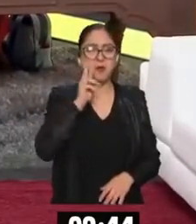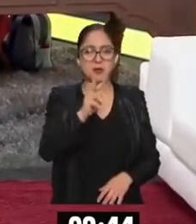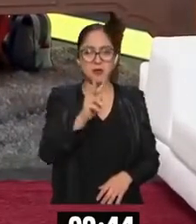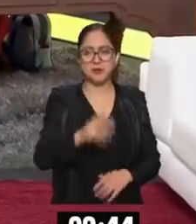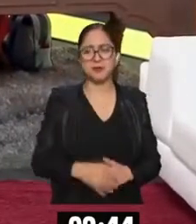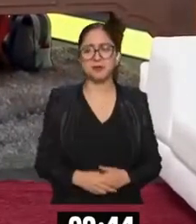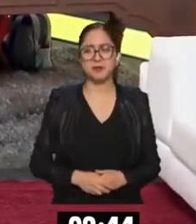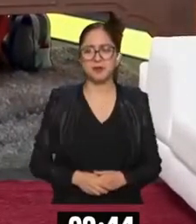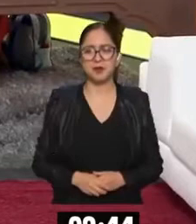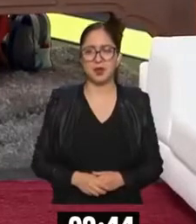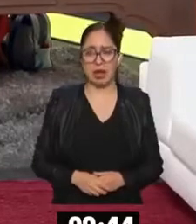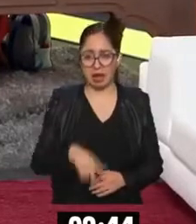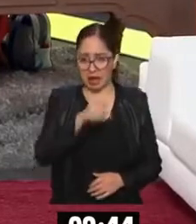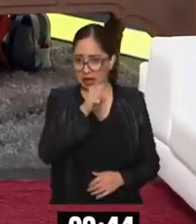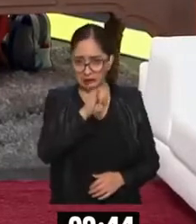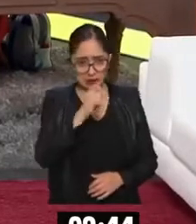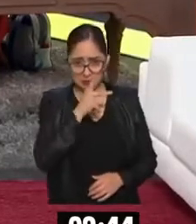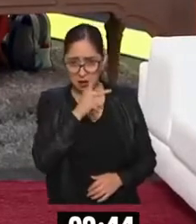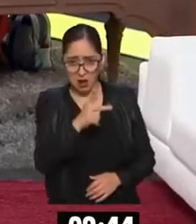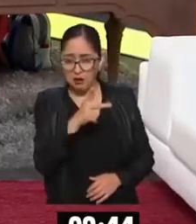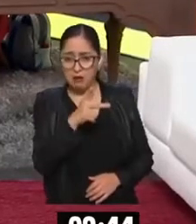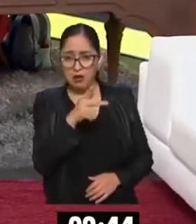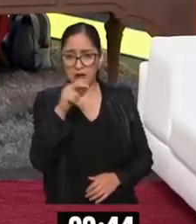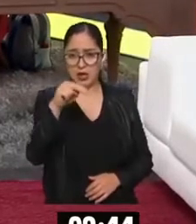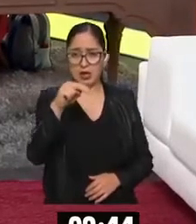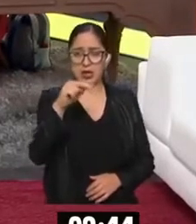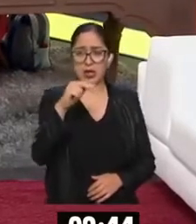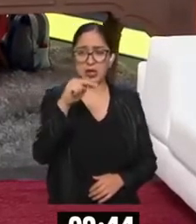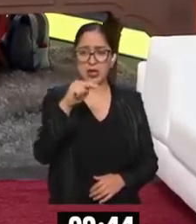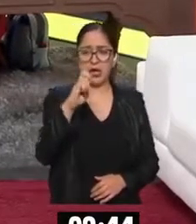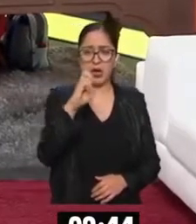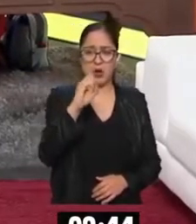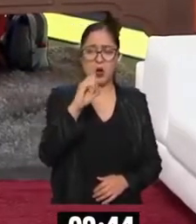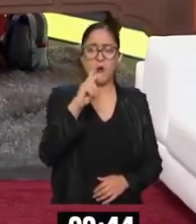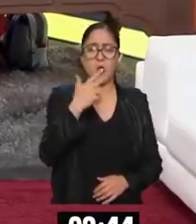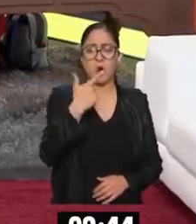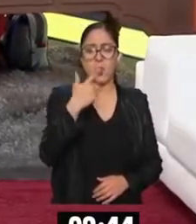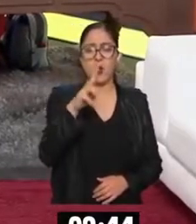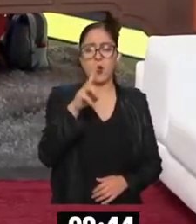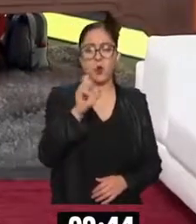Salmo. ¿Neogurús? ¿Así lo encontramos? Neogurús. Gracias, Ahí estamos. Salmo. Gracias, Salmo.